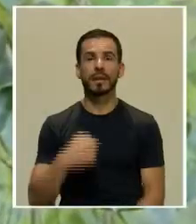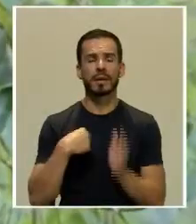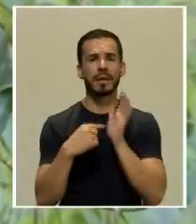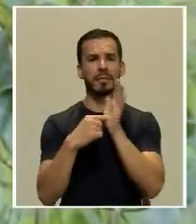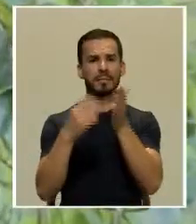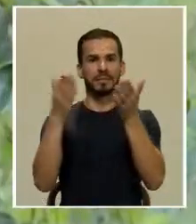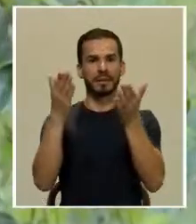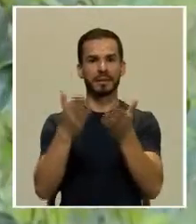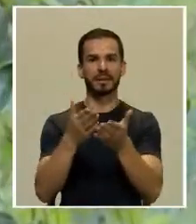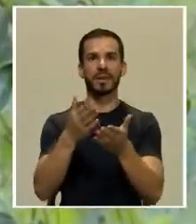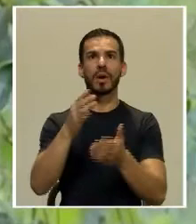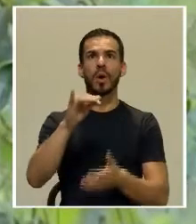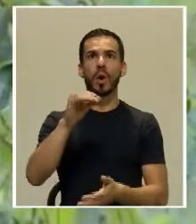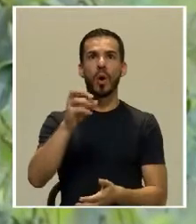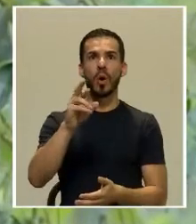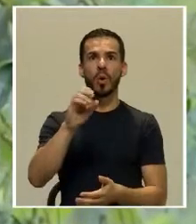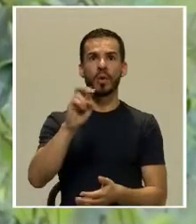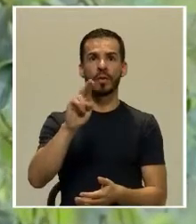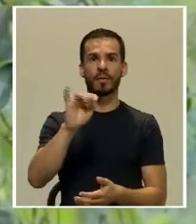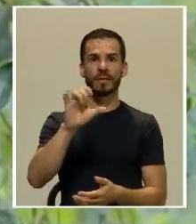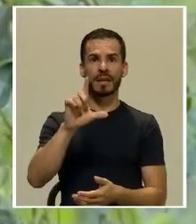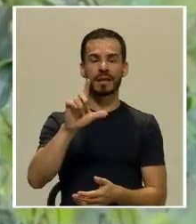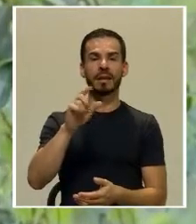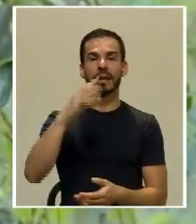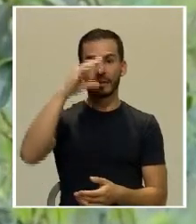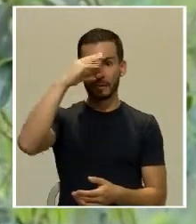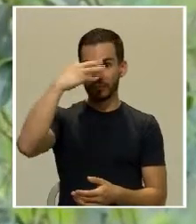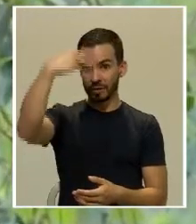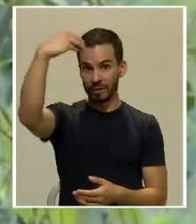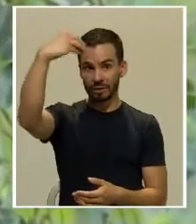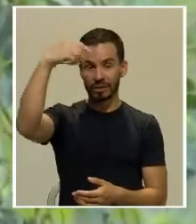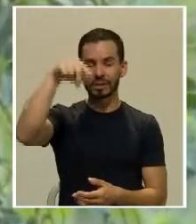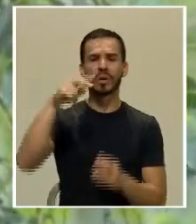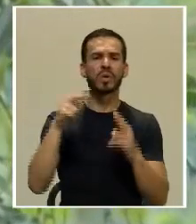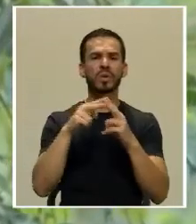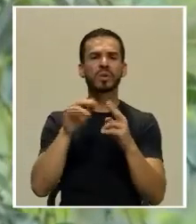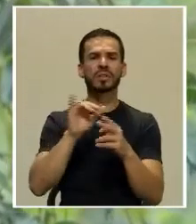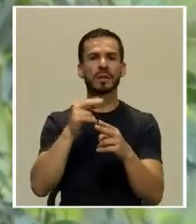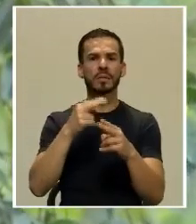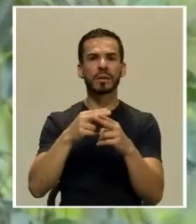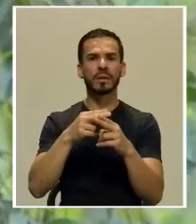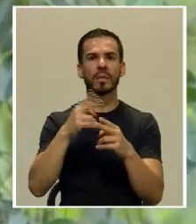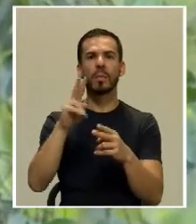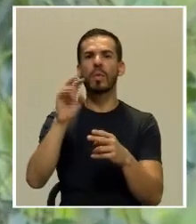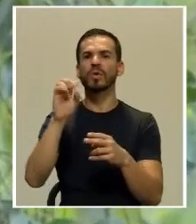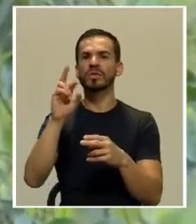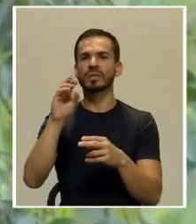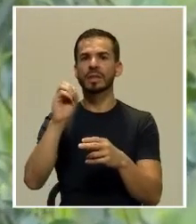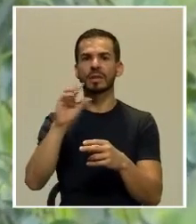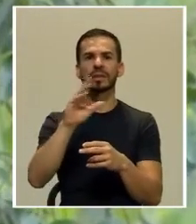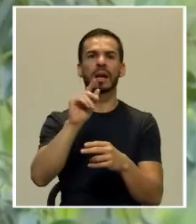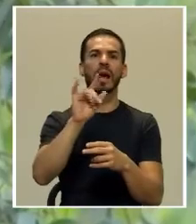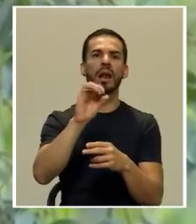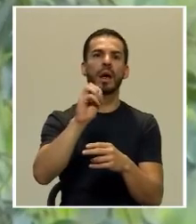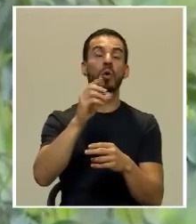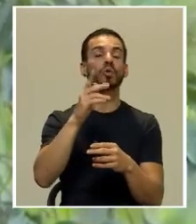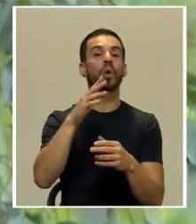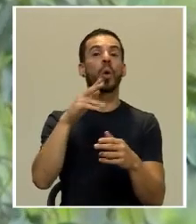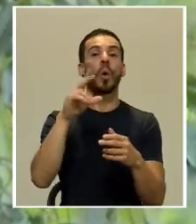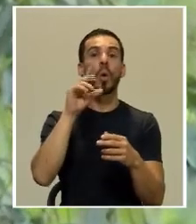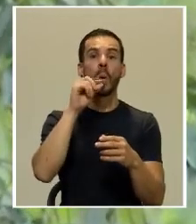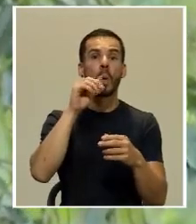les presentamos al Horvil de rinoceronte. También se les conoce como buceros, calaos o